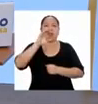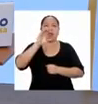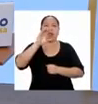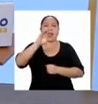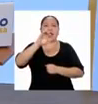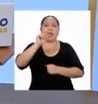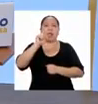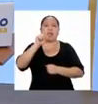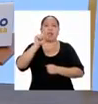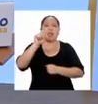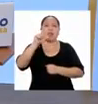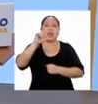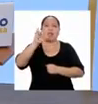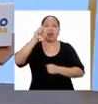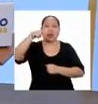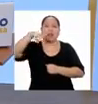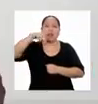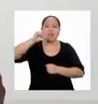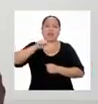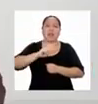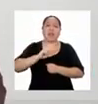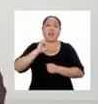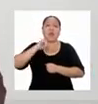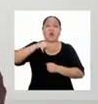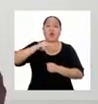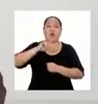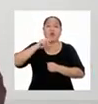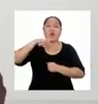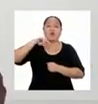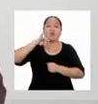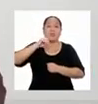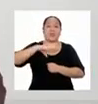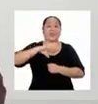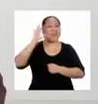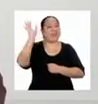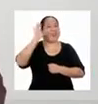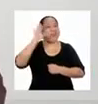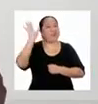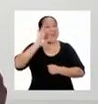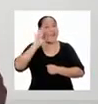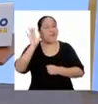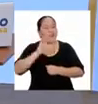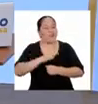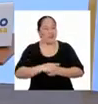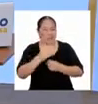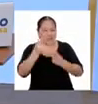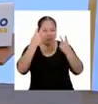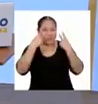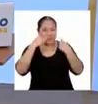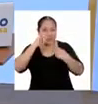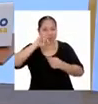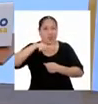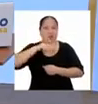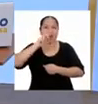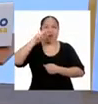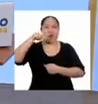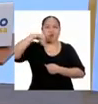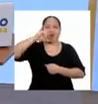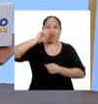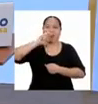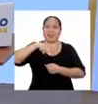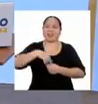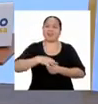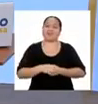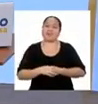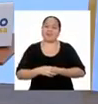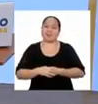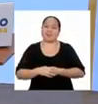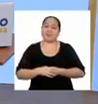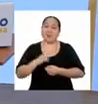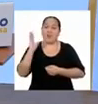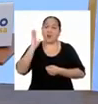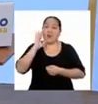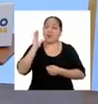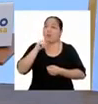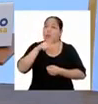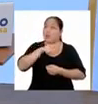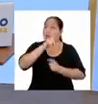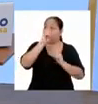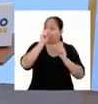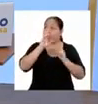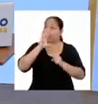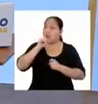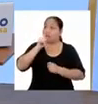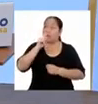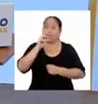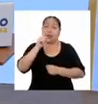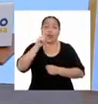Catalina, desde Chupaca, en Junín. Hola a todas las personas que nos ven desde Junín. Sí. La pregunta de Catalina